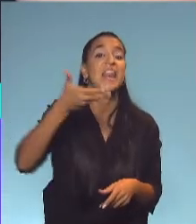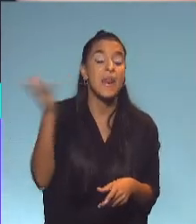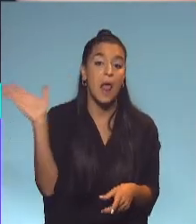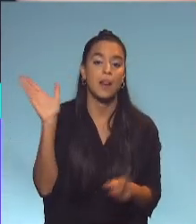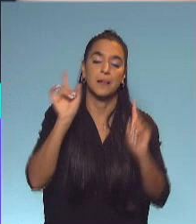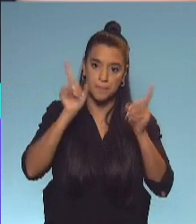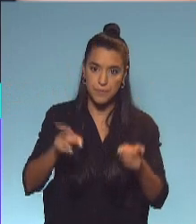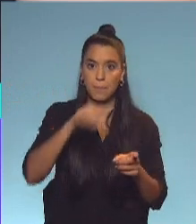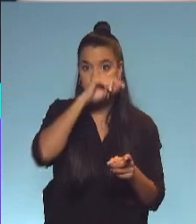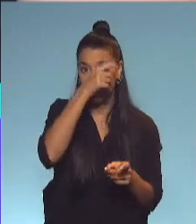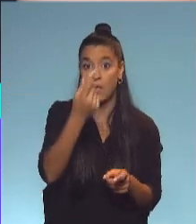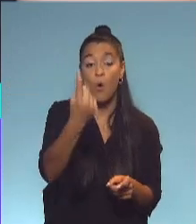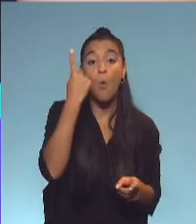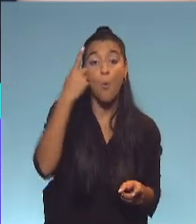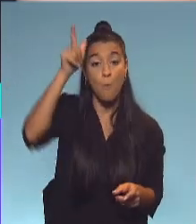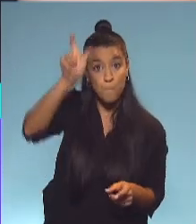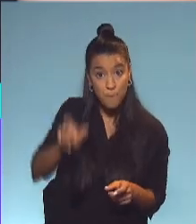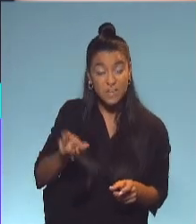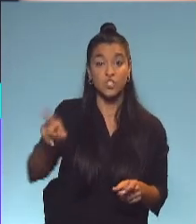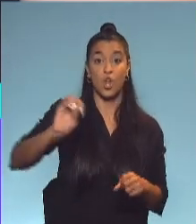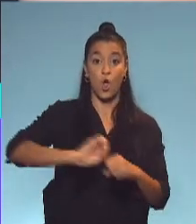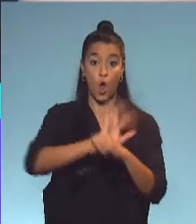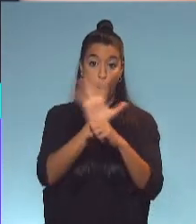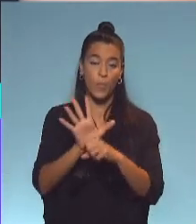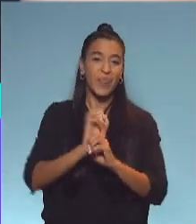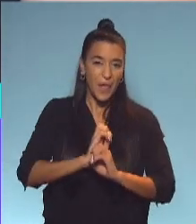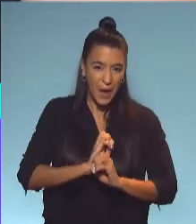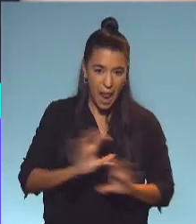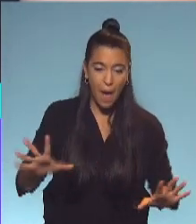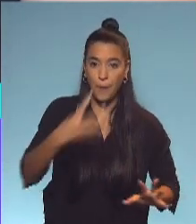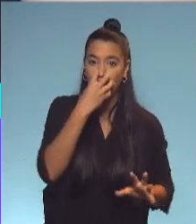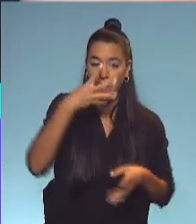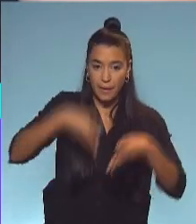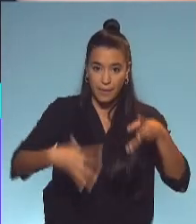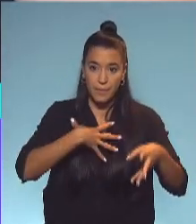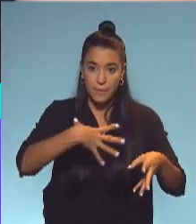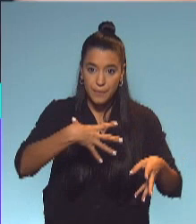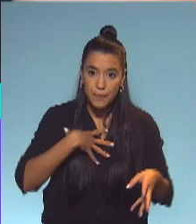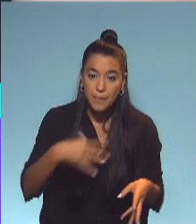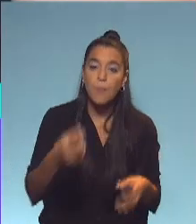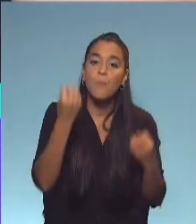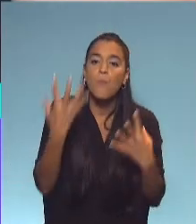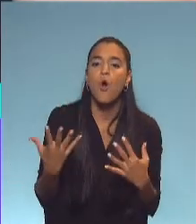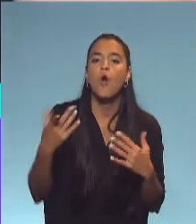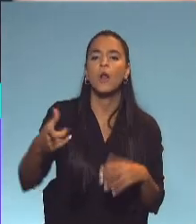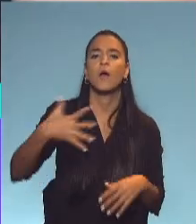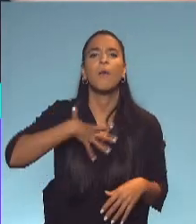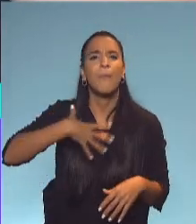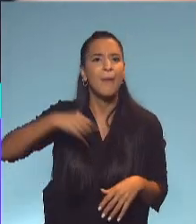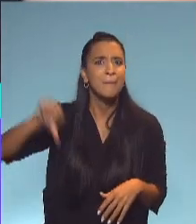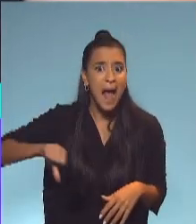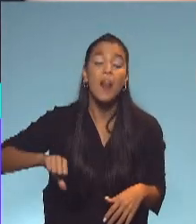Luego, para un paciente con COVID grave, que está ventilado, respirado, con ujú. inestabilidad